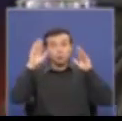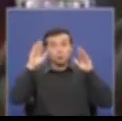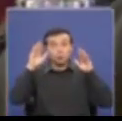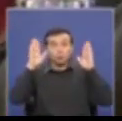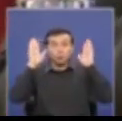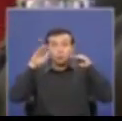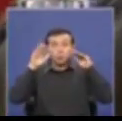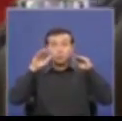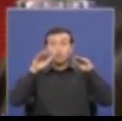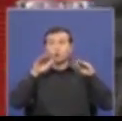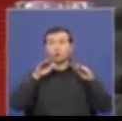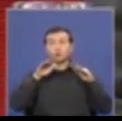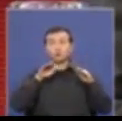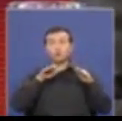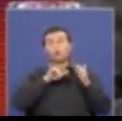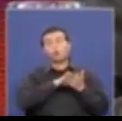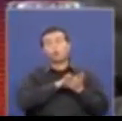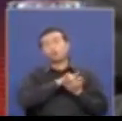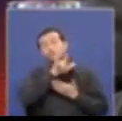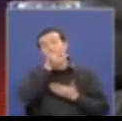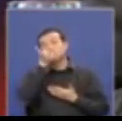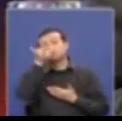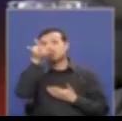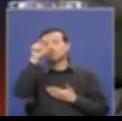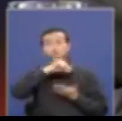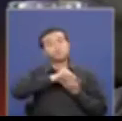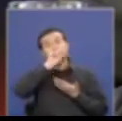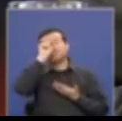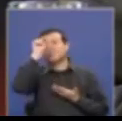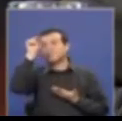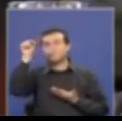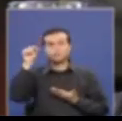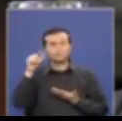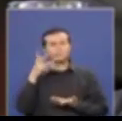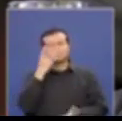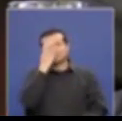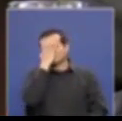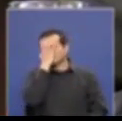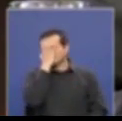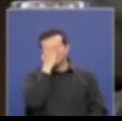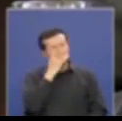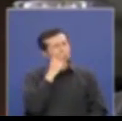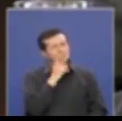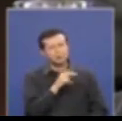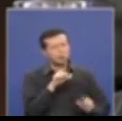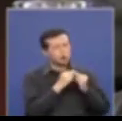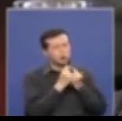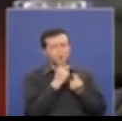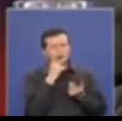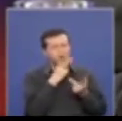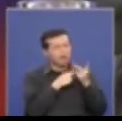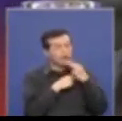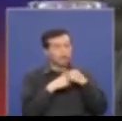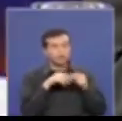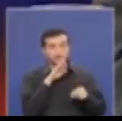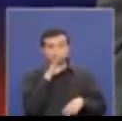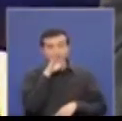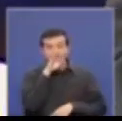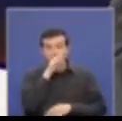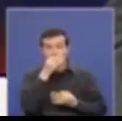solo me falta ver la manada volando, pues, ¿no? Es increíble el cinismo, el descaro de los politiqueros de siempre, ¿no? Me